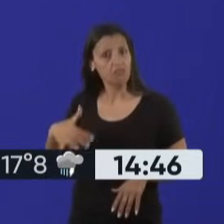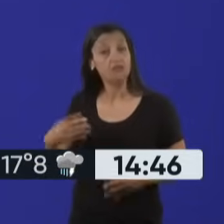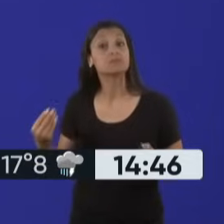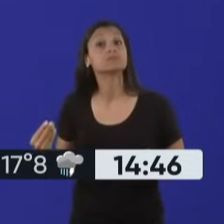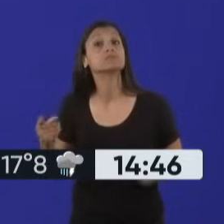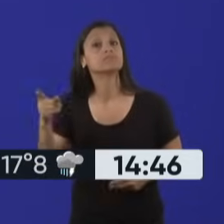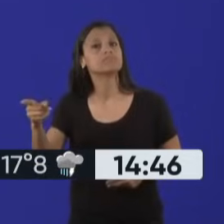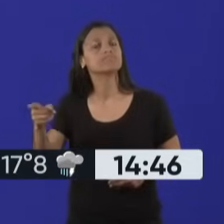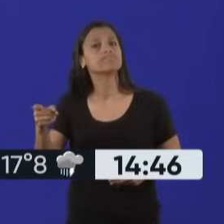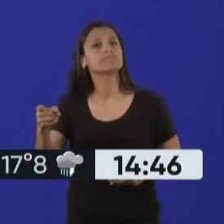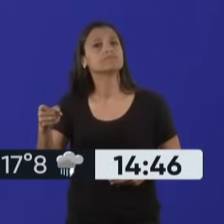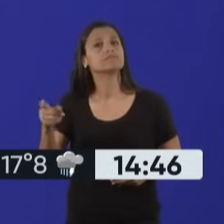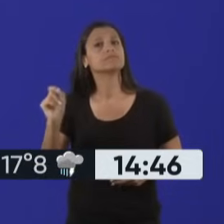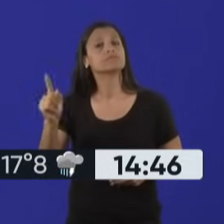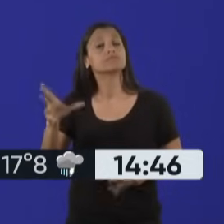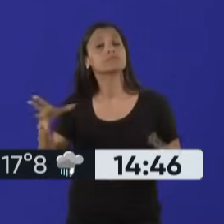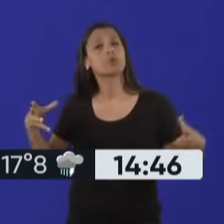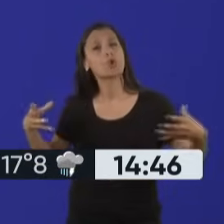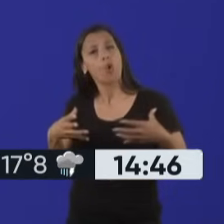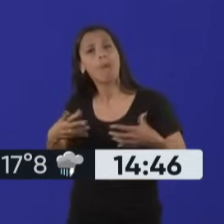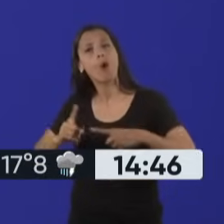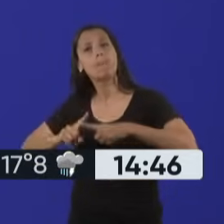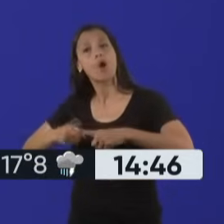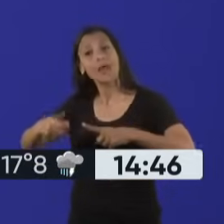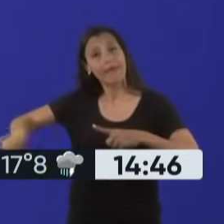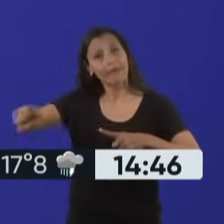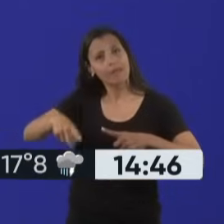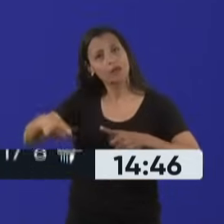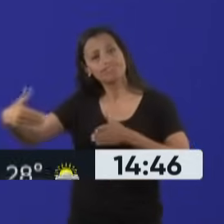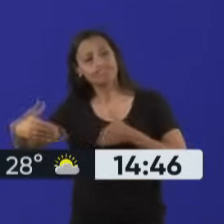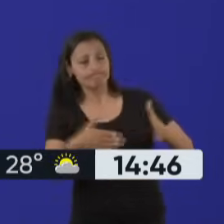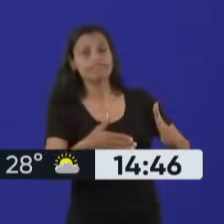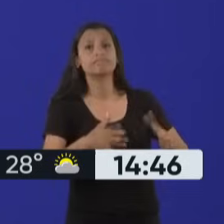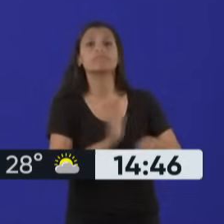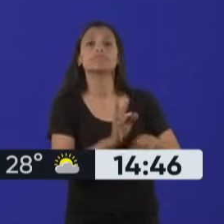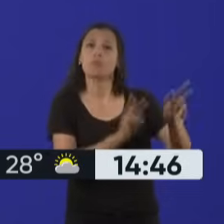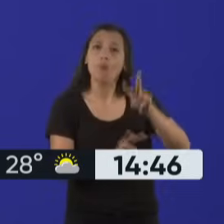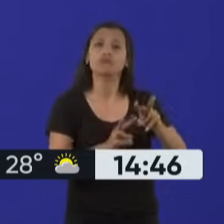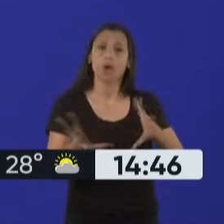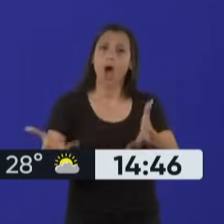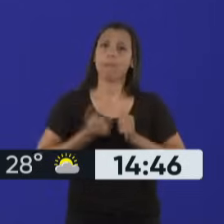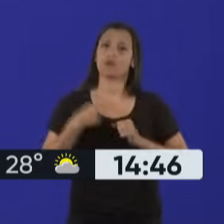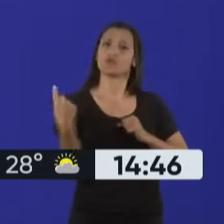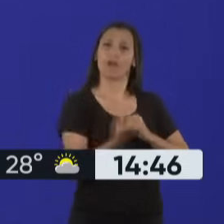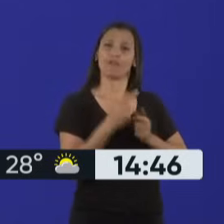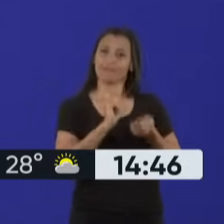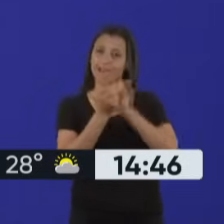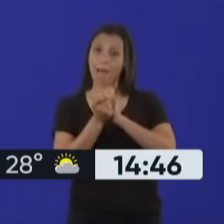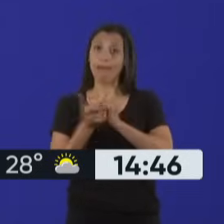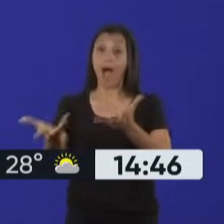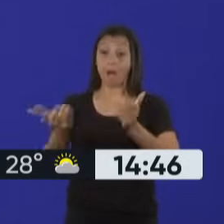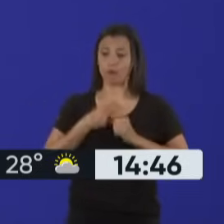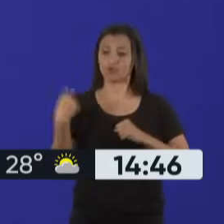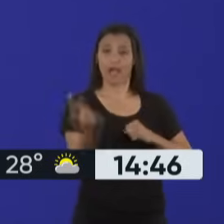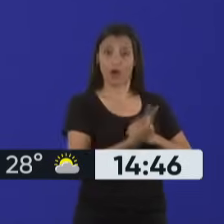en redireccionar su fuerza política para apoyarnos en el balotaje, y que fue lo que permitió que